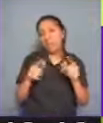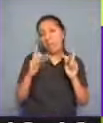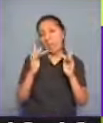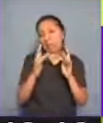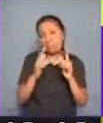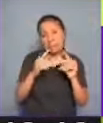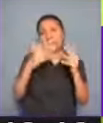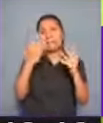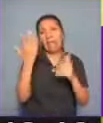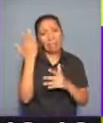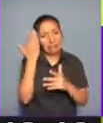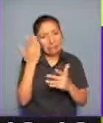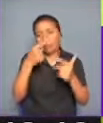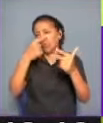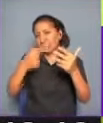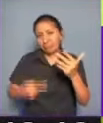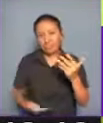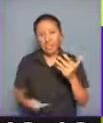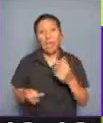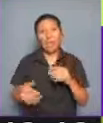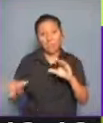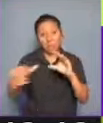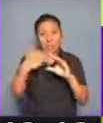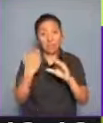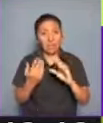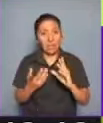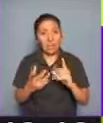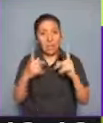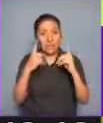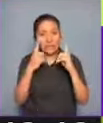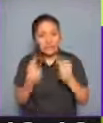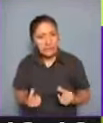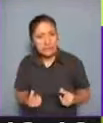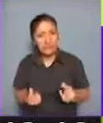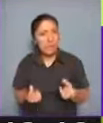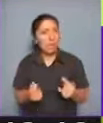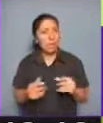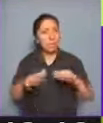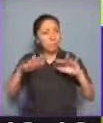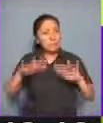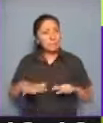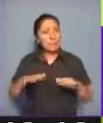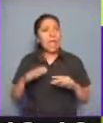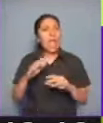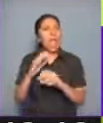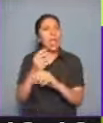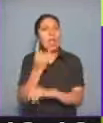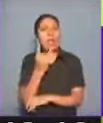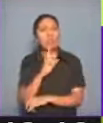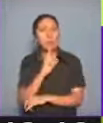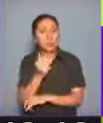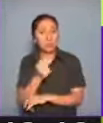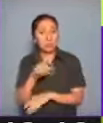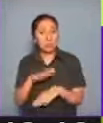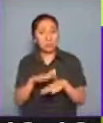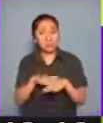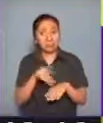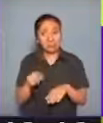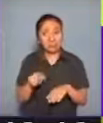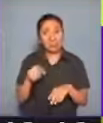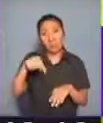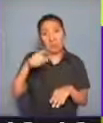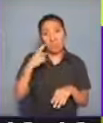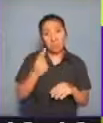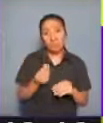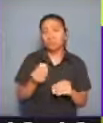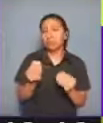nos han enviado también mensaje por supuesto con diferentes quejas por la medida de fuerza que optó la Uta en la jornada de hoy no que muchos nos